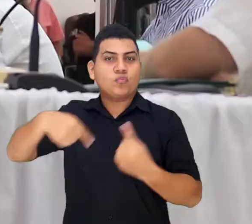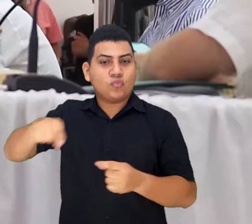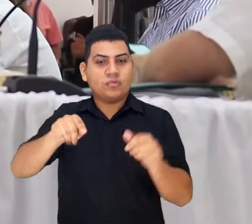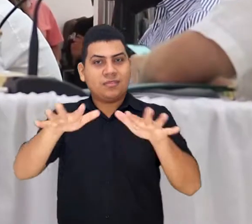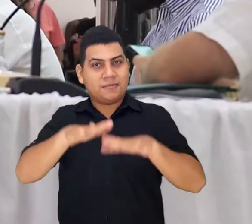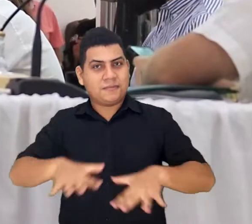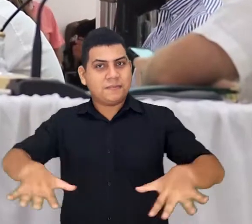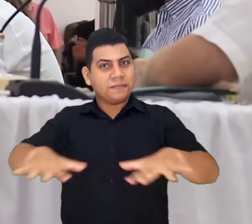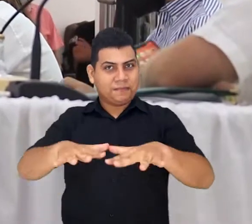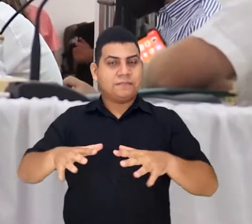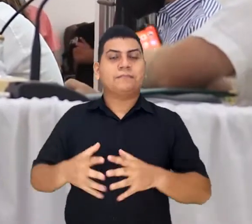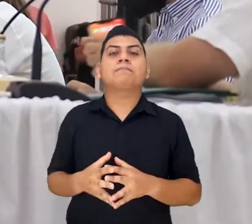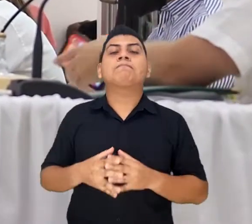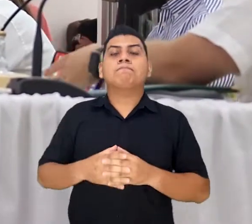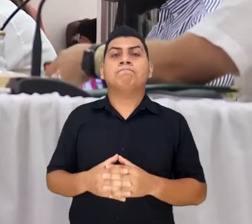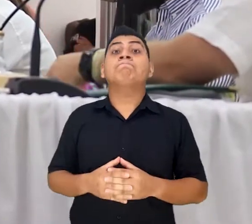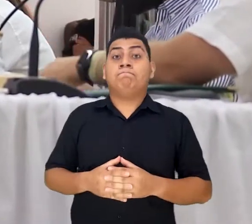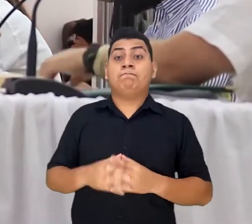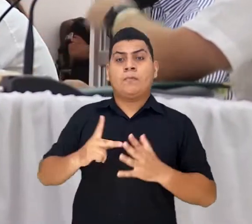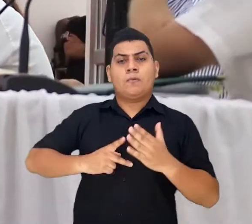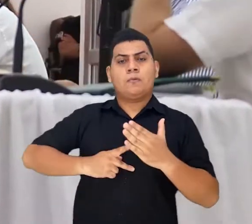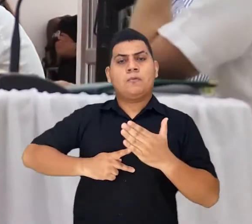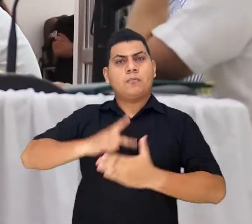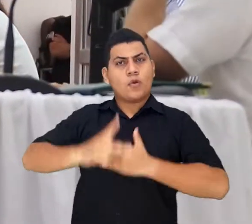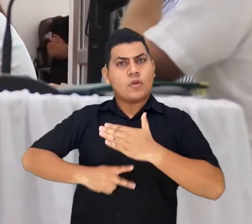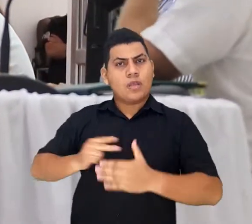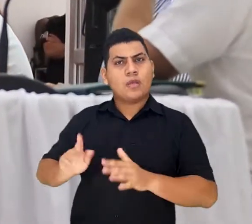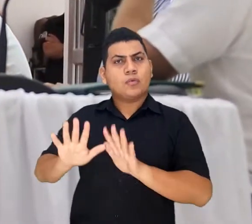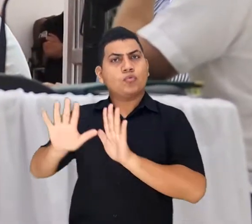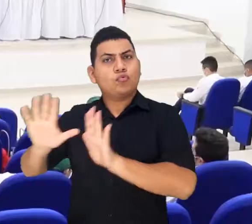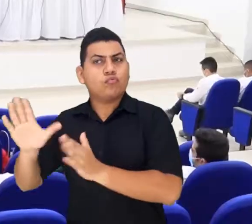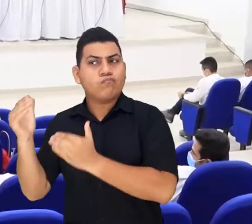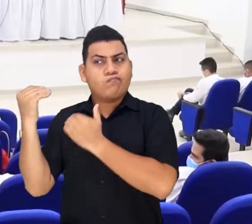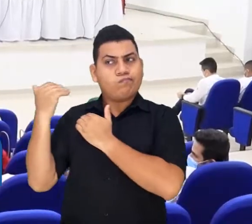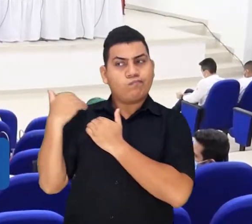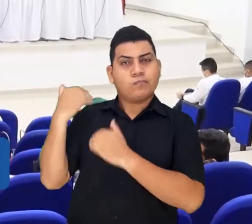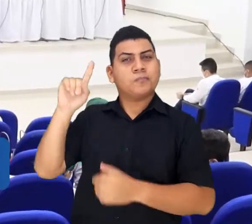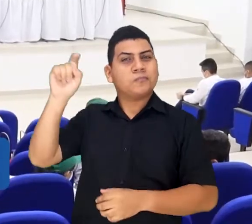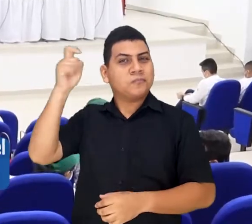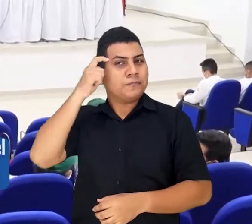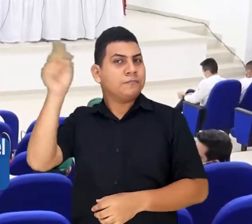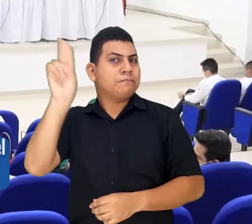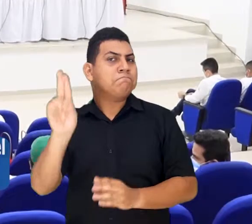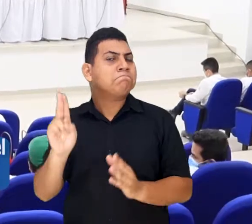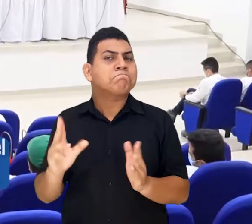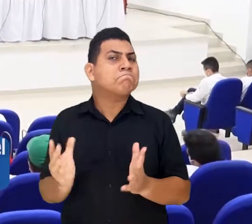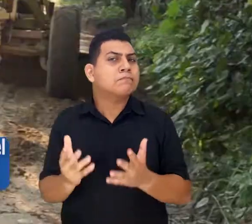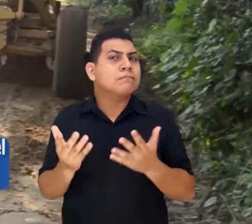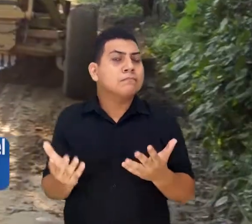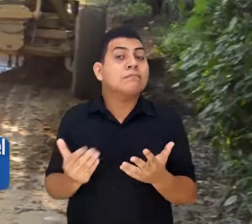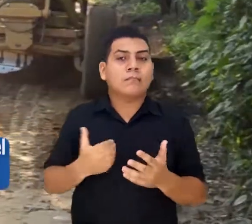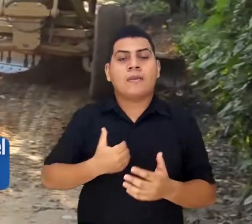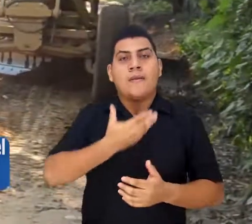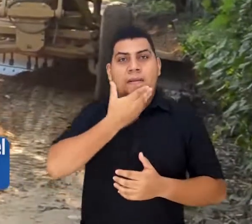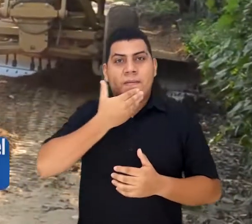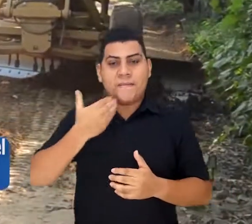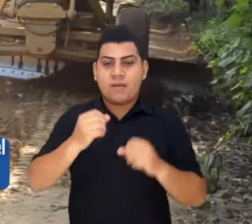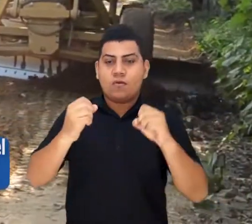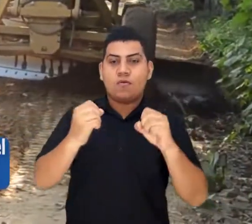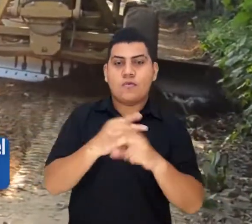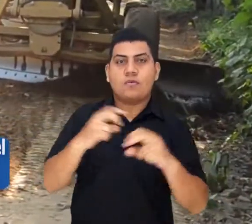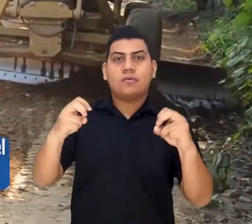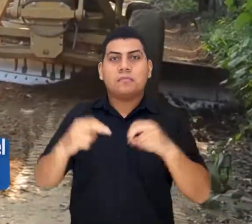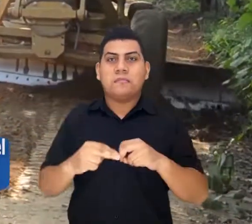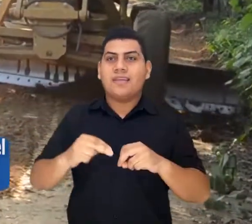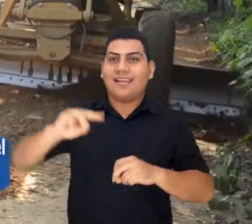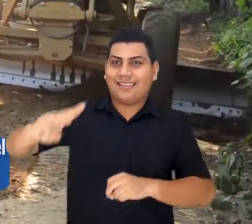subregión. Los proyectos que se ejecutarán por parte del gobierno Sucre Diferente consisten en el mejoramiento de la